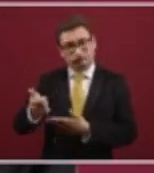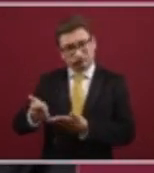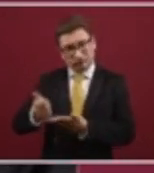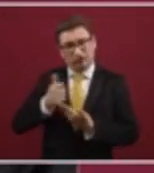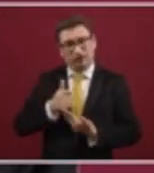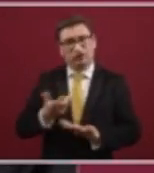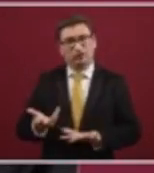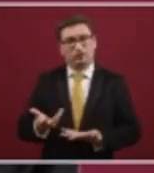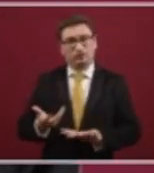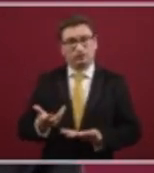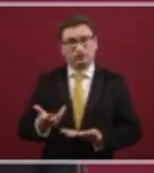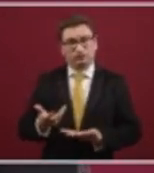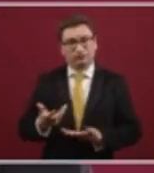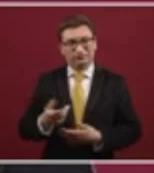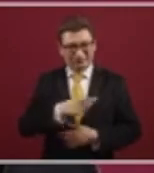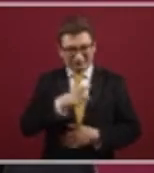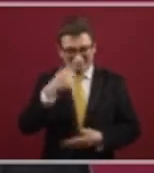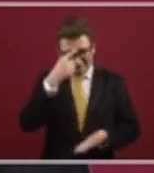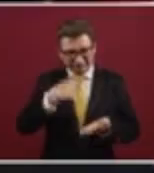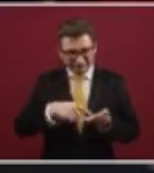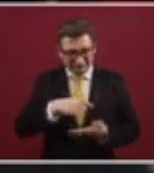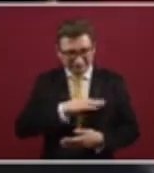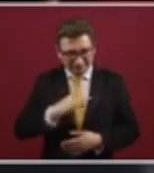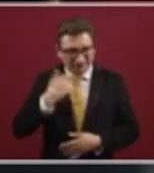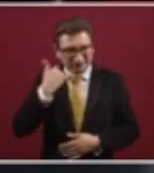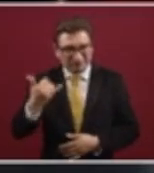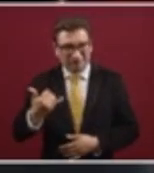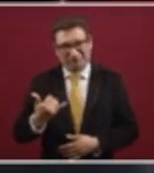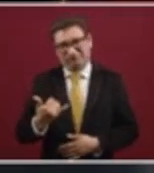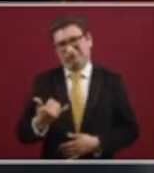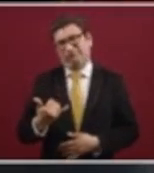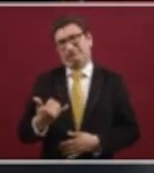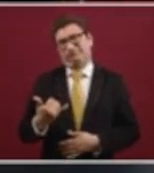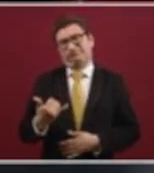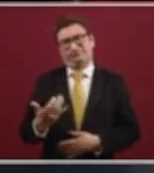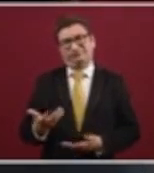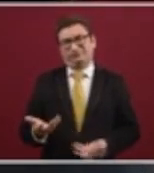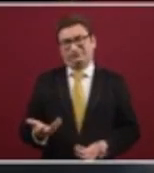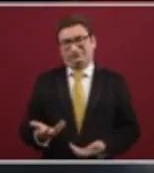Ayúdanos, ya me veo en eso.